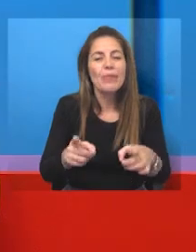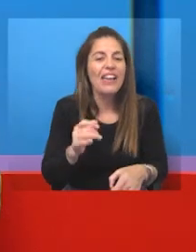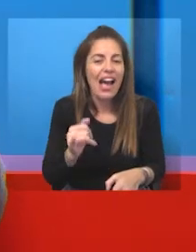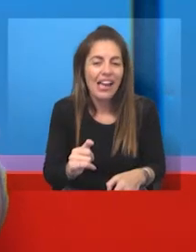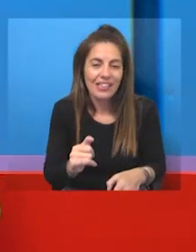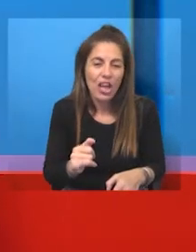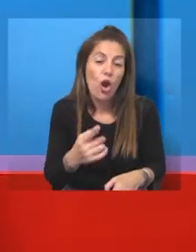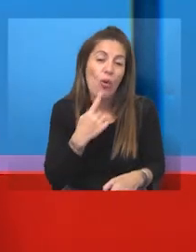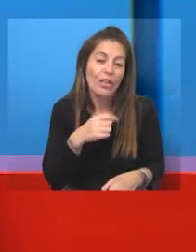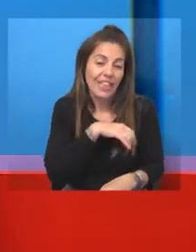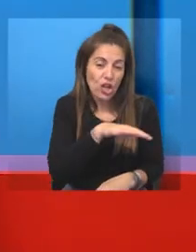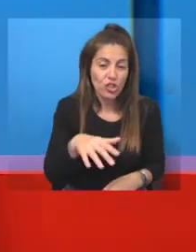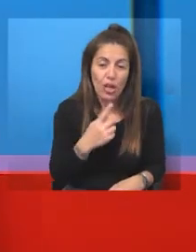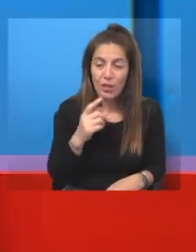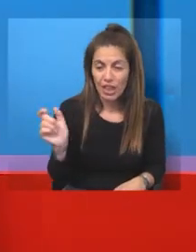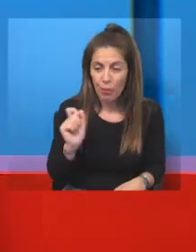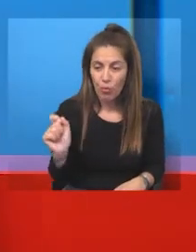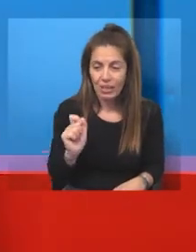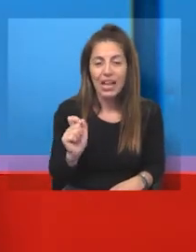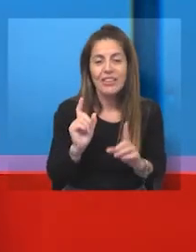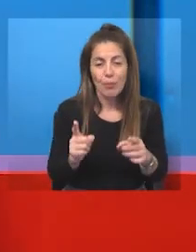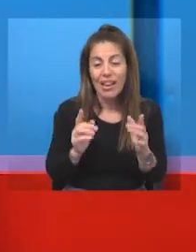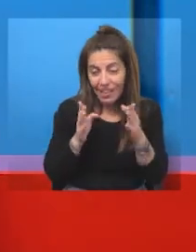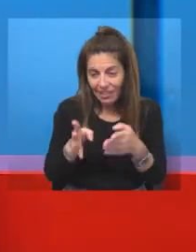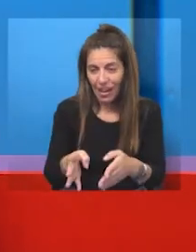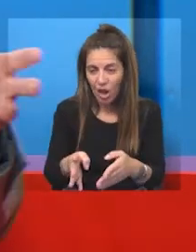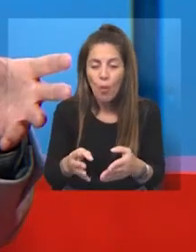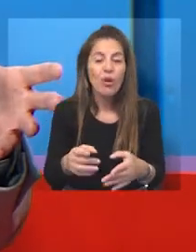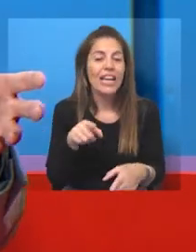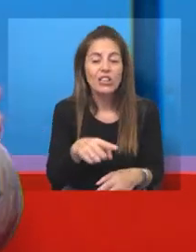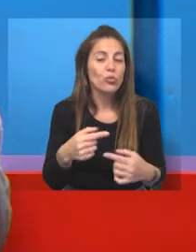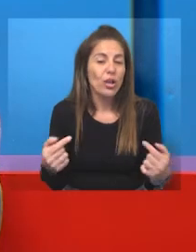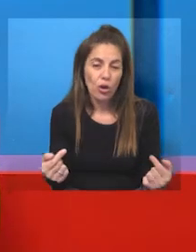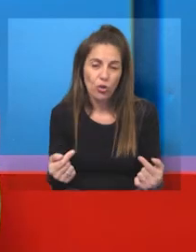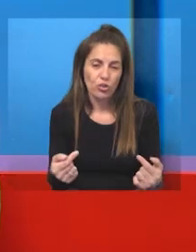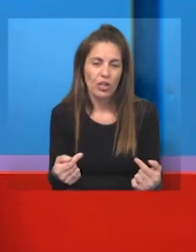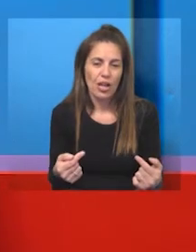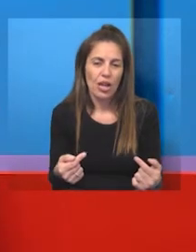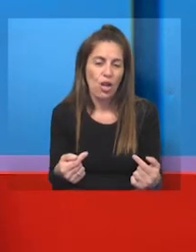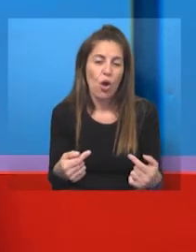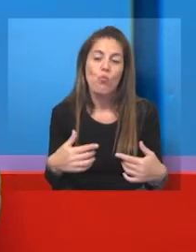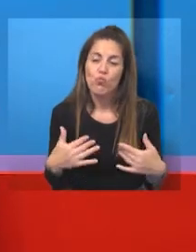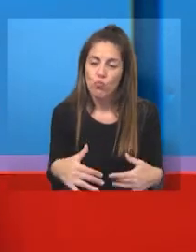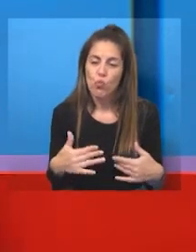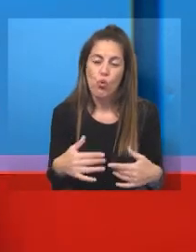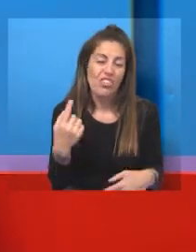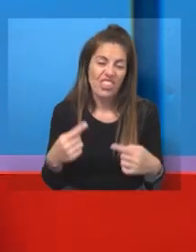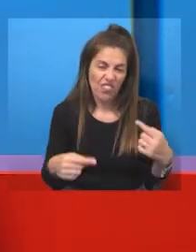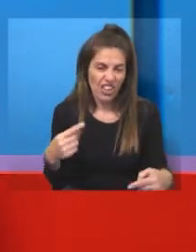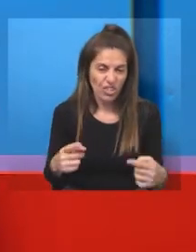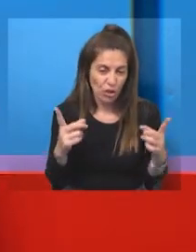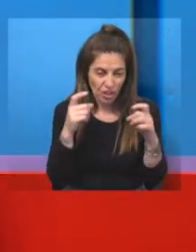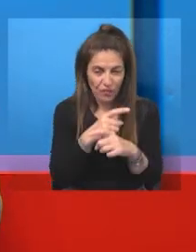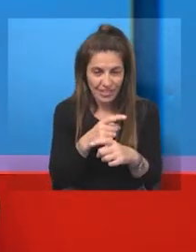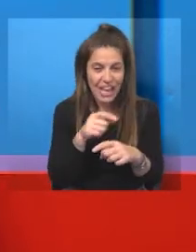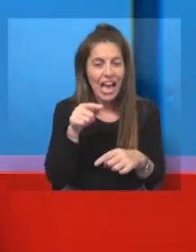digamos con políticas sociales y política pública este atacar porque es un fenómeno este muy muy diverso y complejo